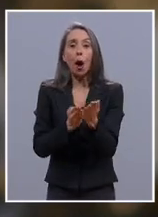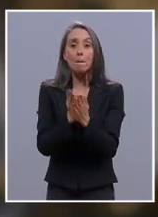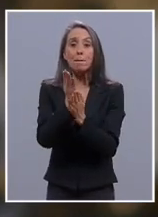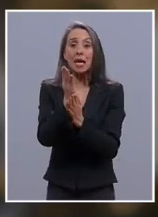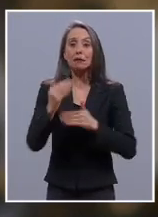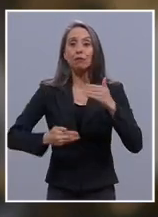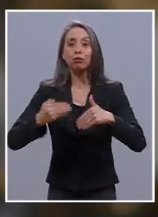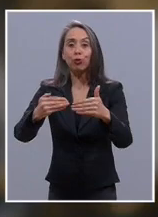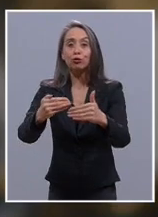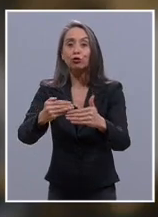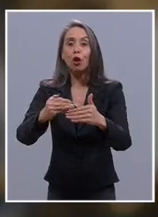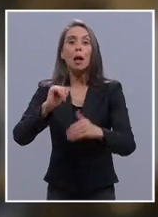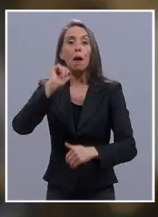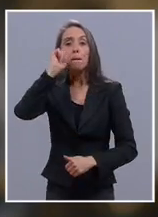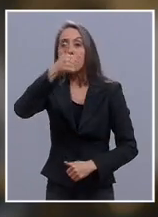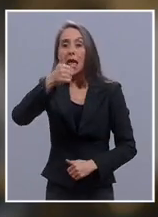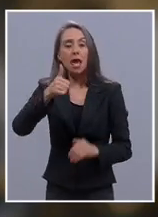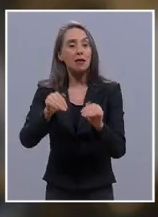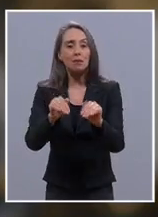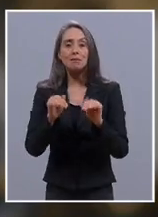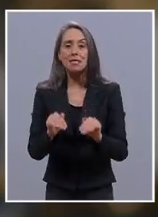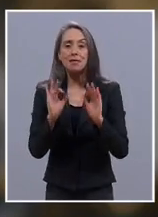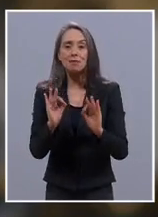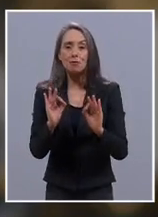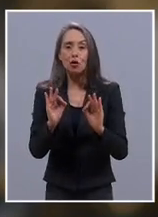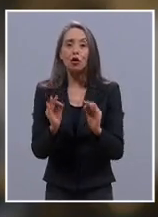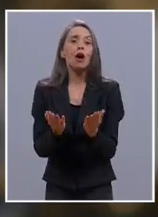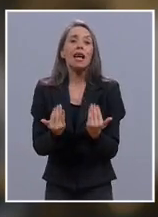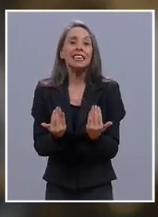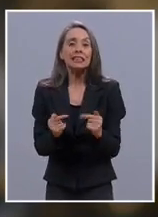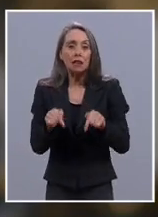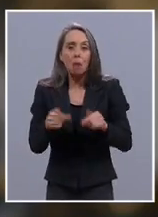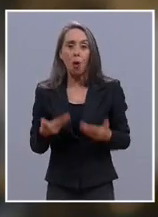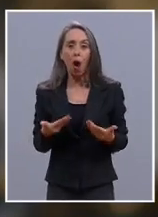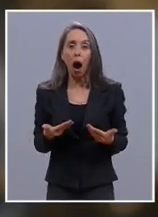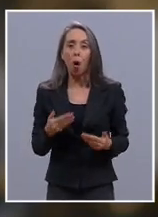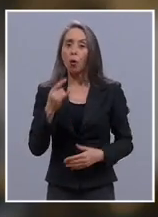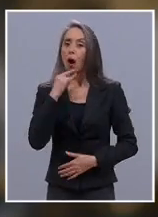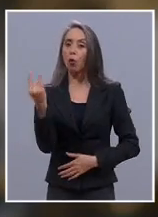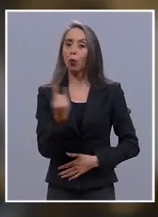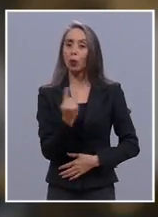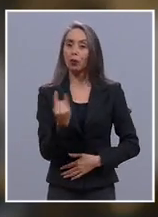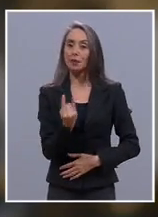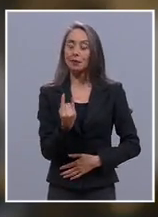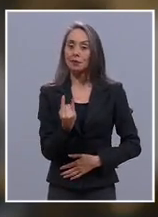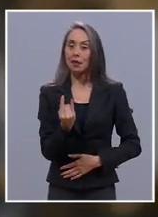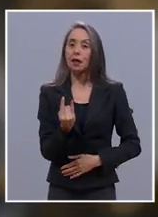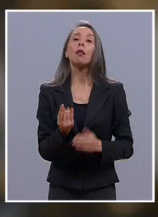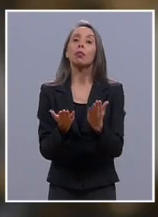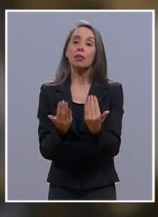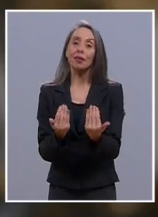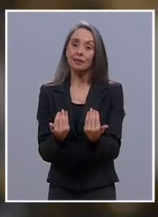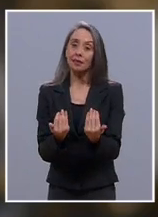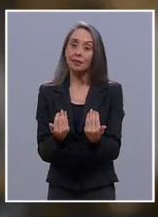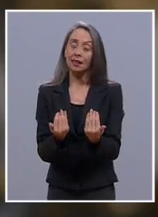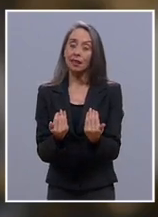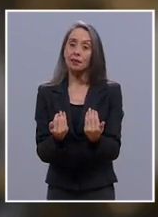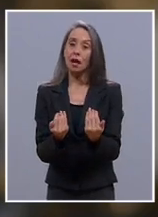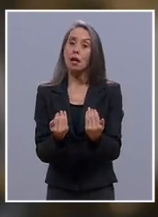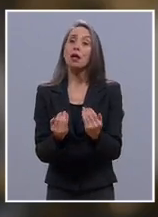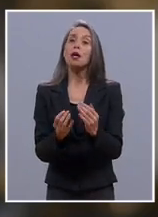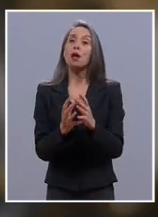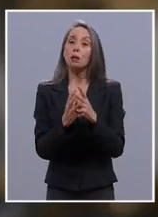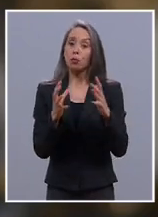marcha a partir de mañana mismo porque lo necesitamos ahora con urgencia requiere altos